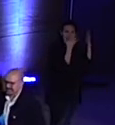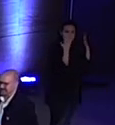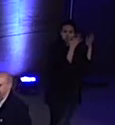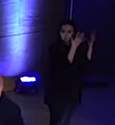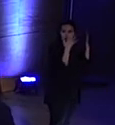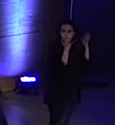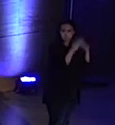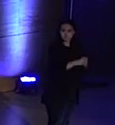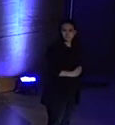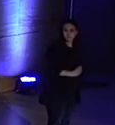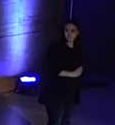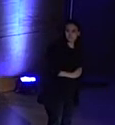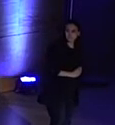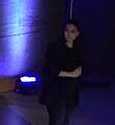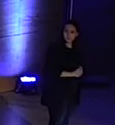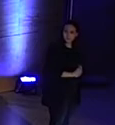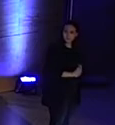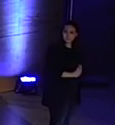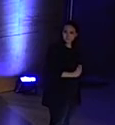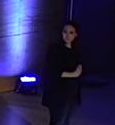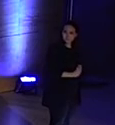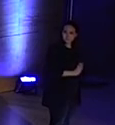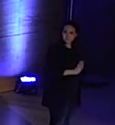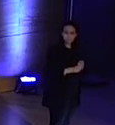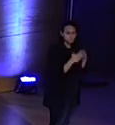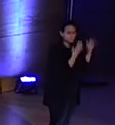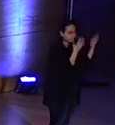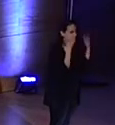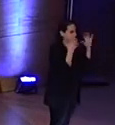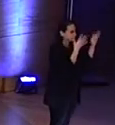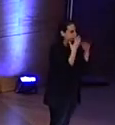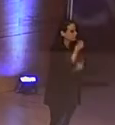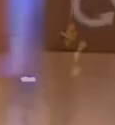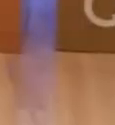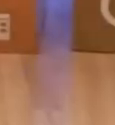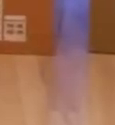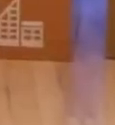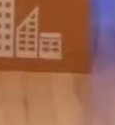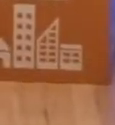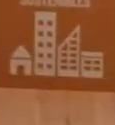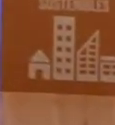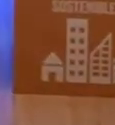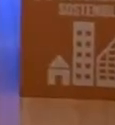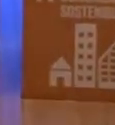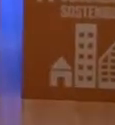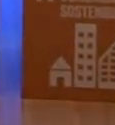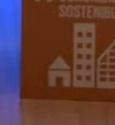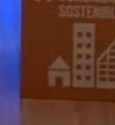Premio RSA 2019 en la categoría de autónomo autónoma a Ada Belén Menéndez del Laboratorio de Sueños.